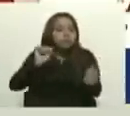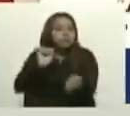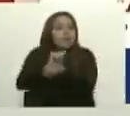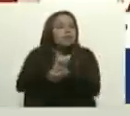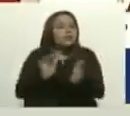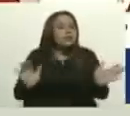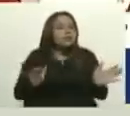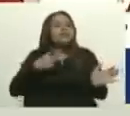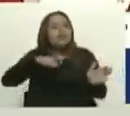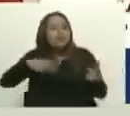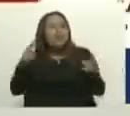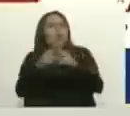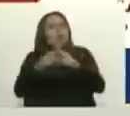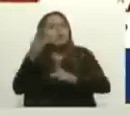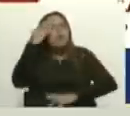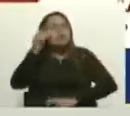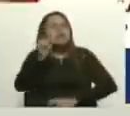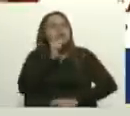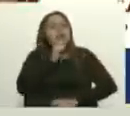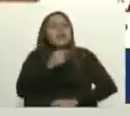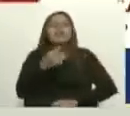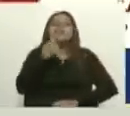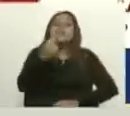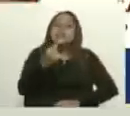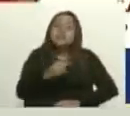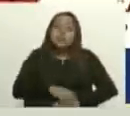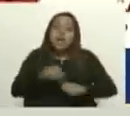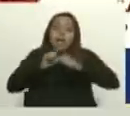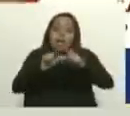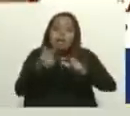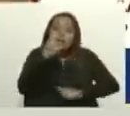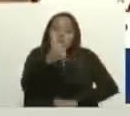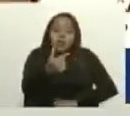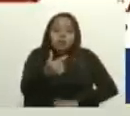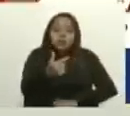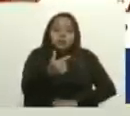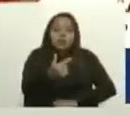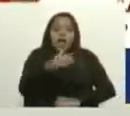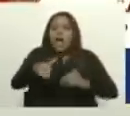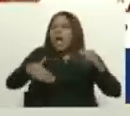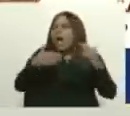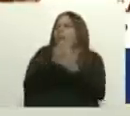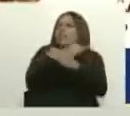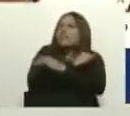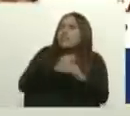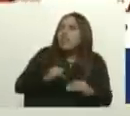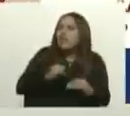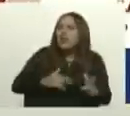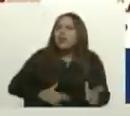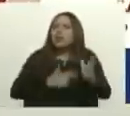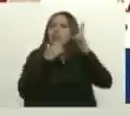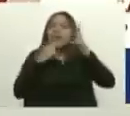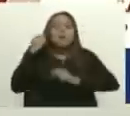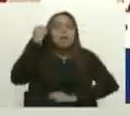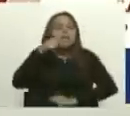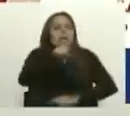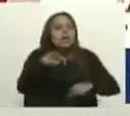los conocemos. Cuando dicen, hoy día todavía, cuando dicen vamos hasta el final, andan pensando en eso.